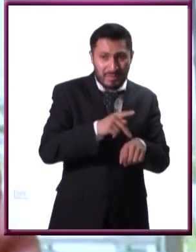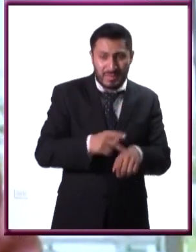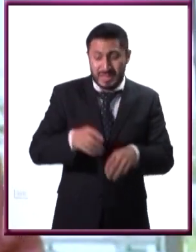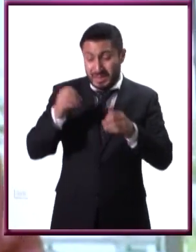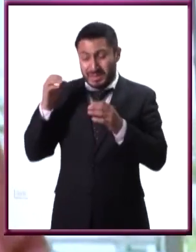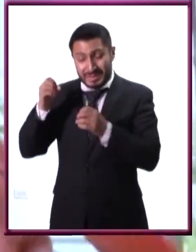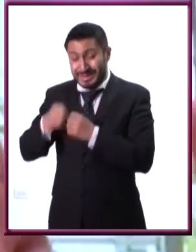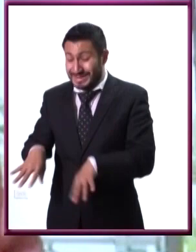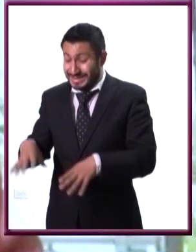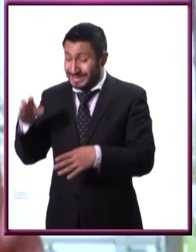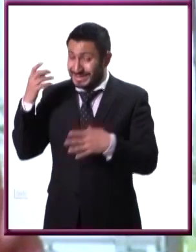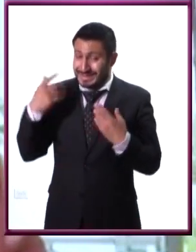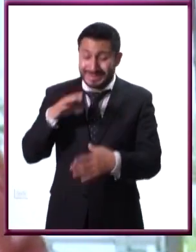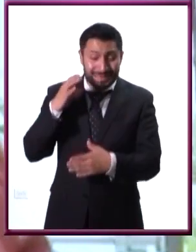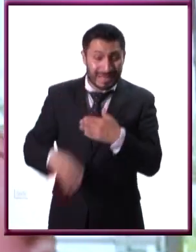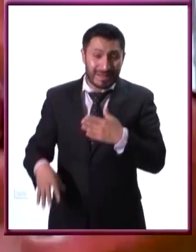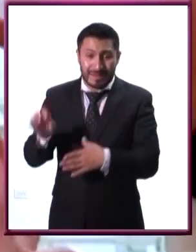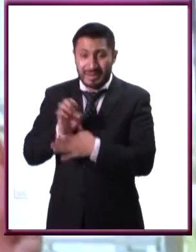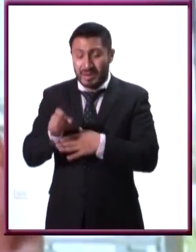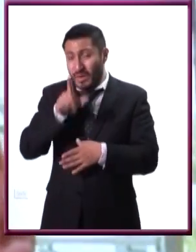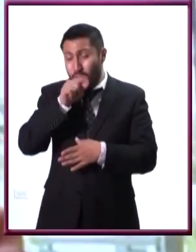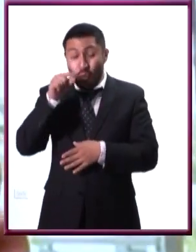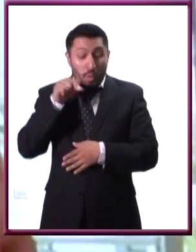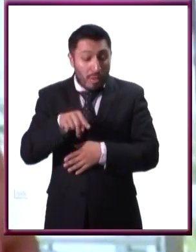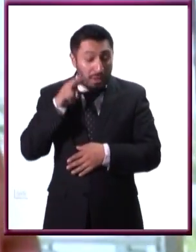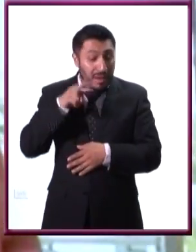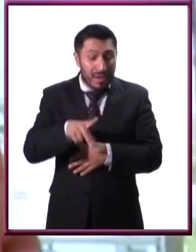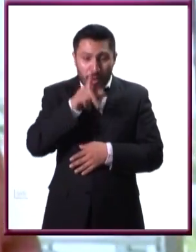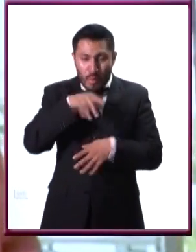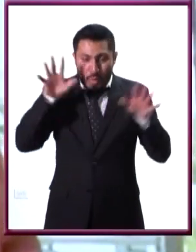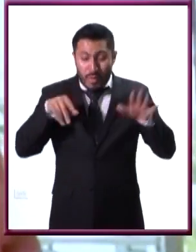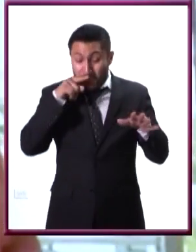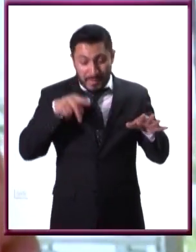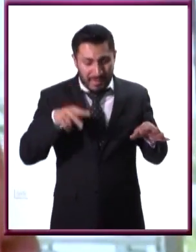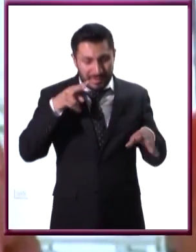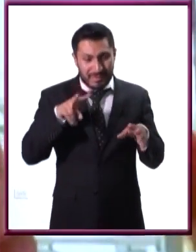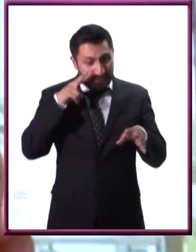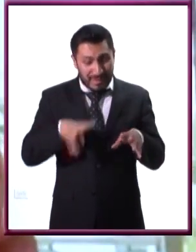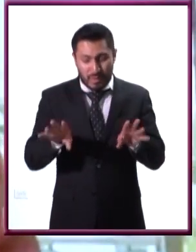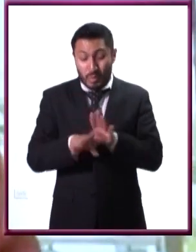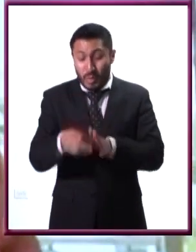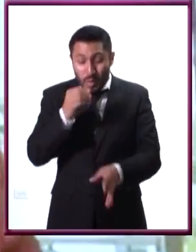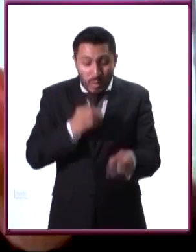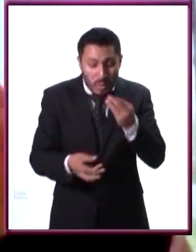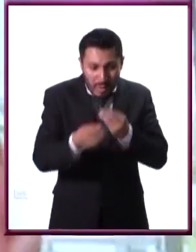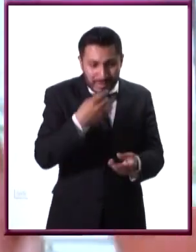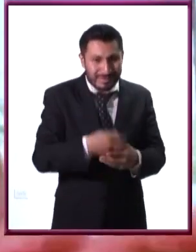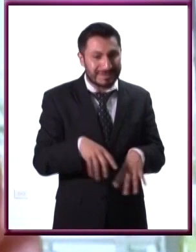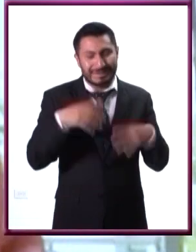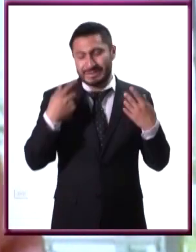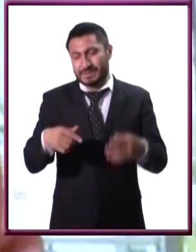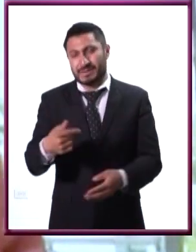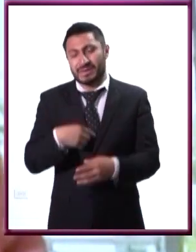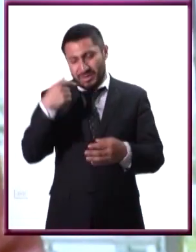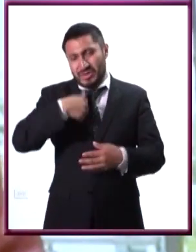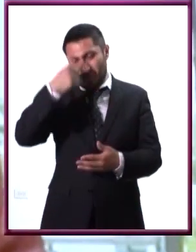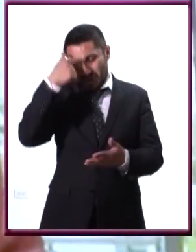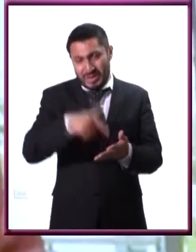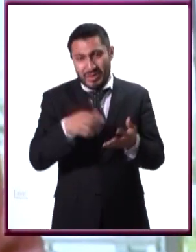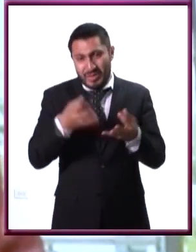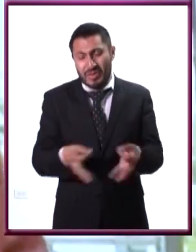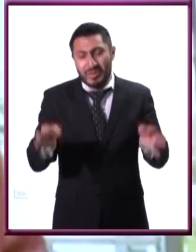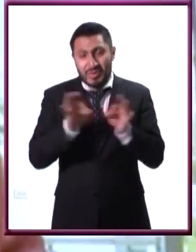migajas se les comieron los pájaros y ya no pudieron volverse, cayeron, etc. Entonces me parece una obra fundamental y que por supuesto yo